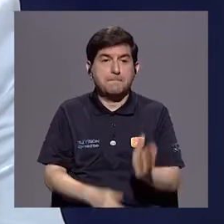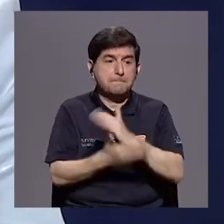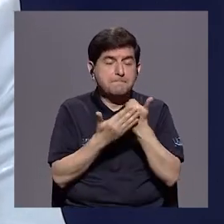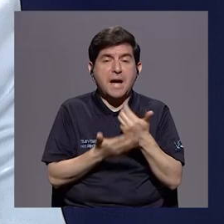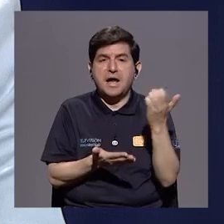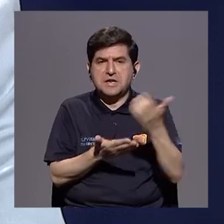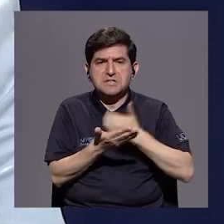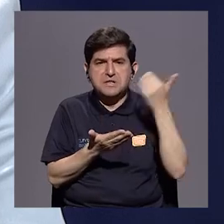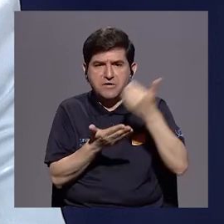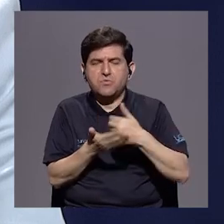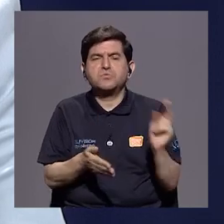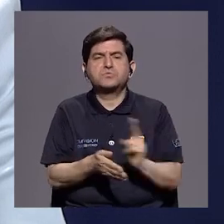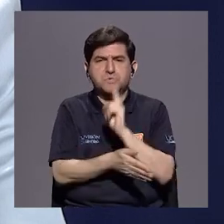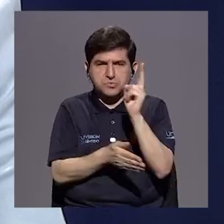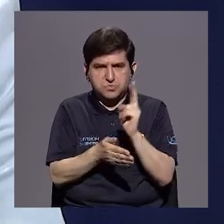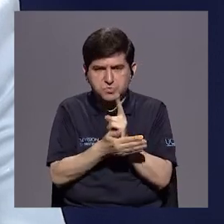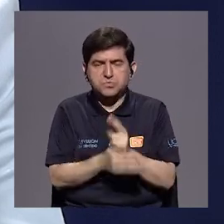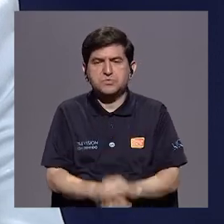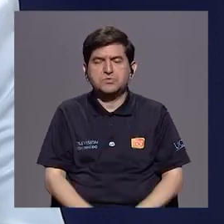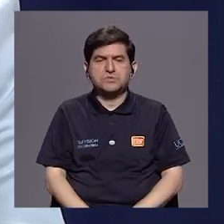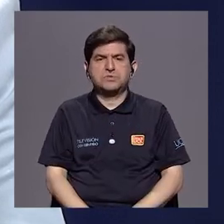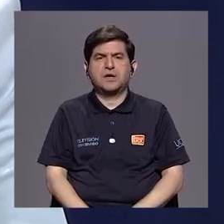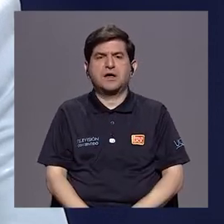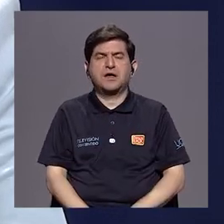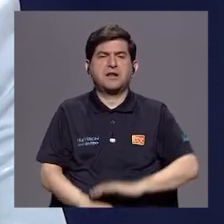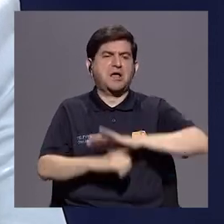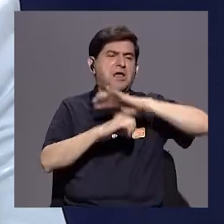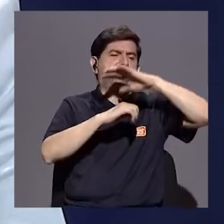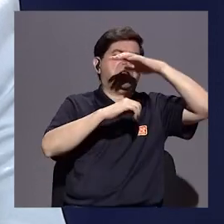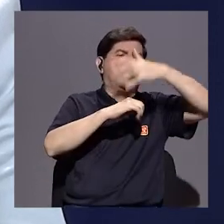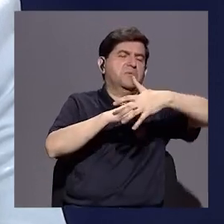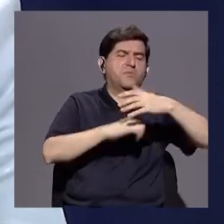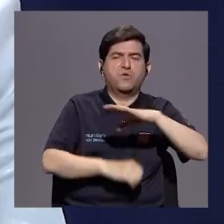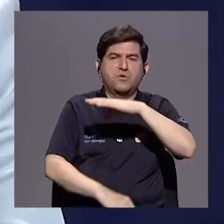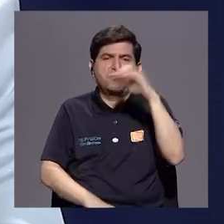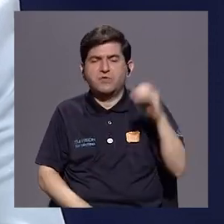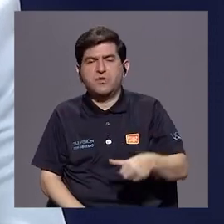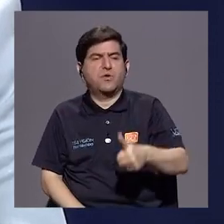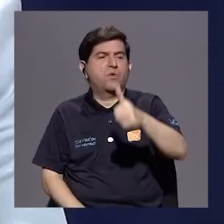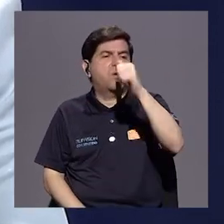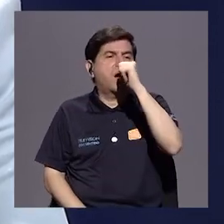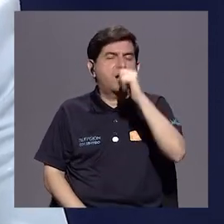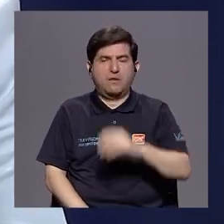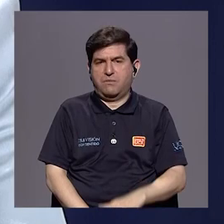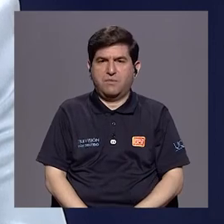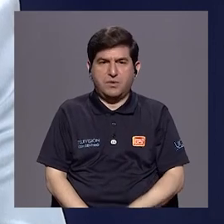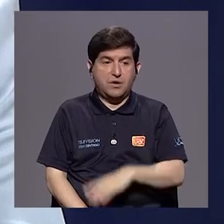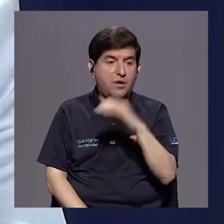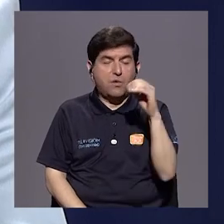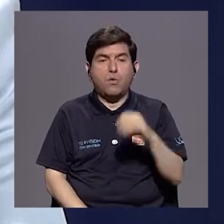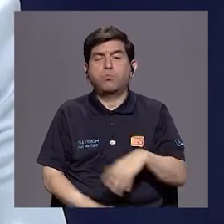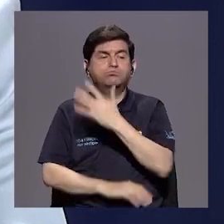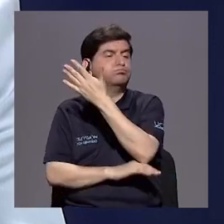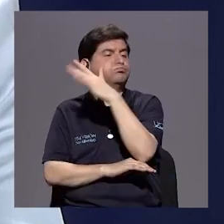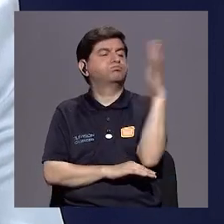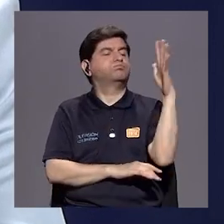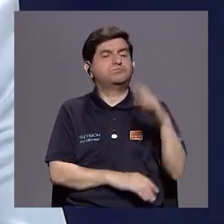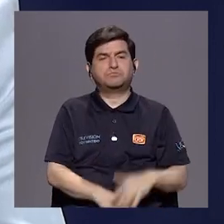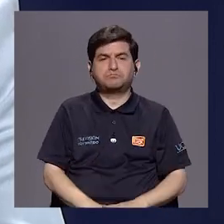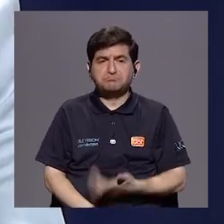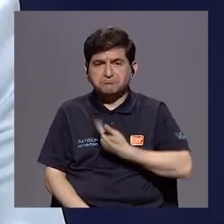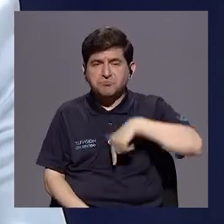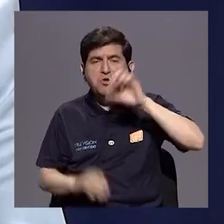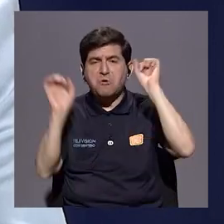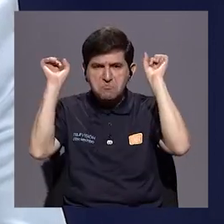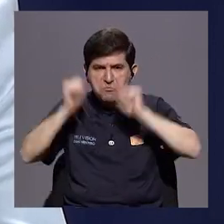los recursos los podríamos usar nuestras voz será por ejemplo o el agua o el bosque no podíamos de